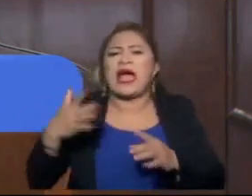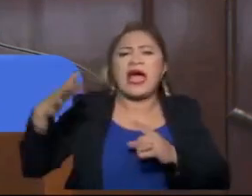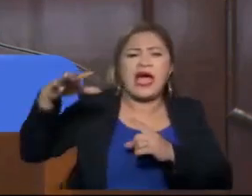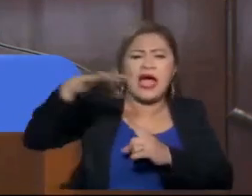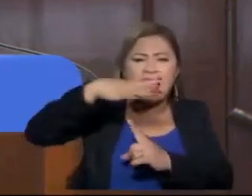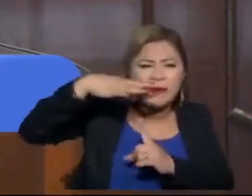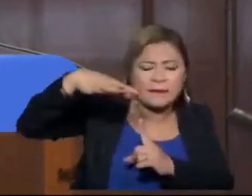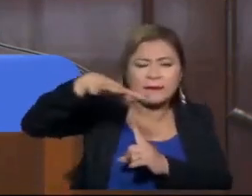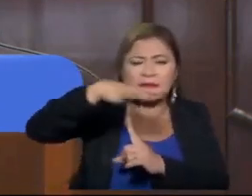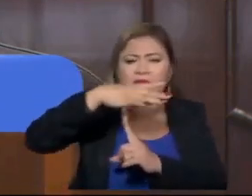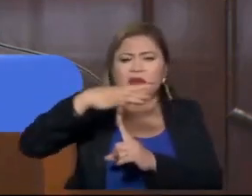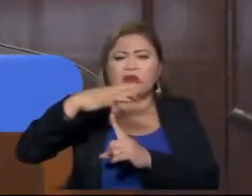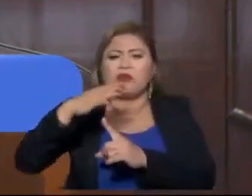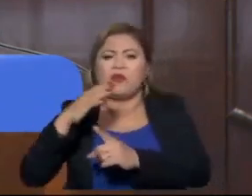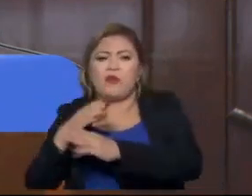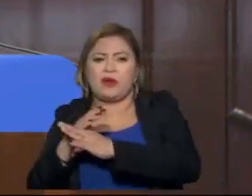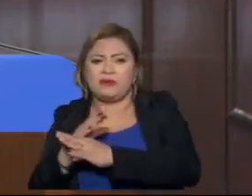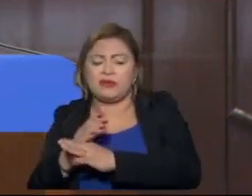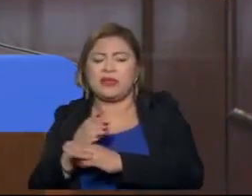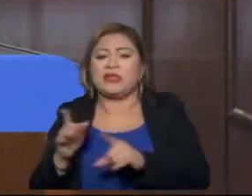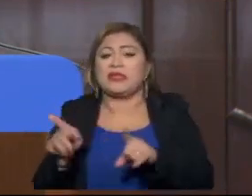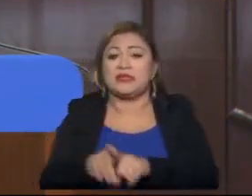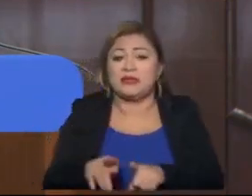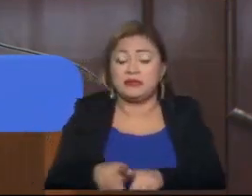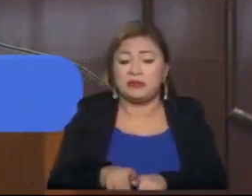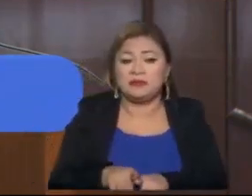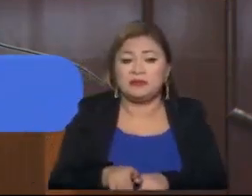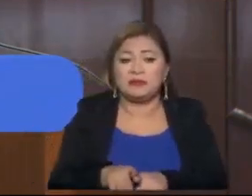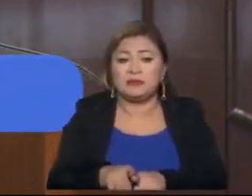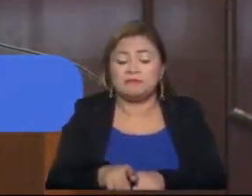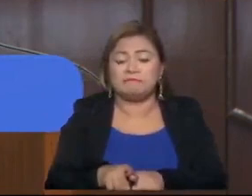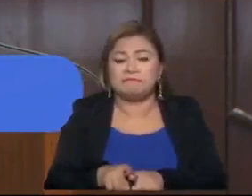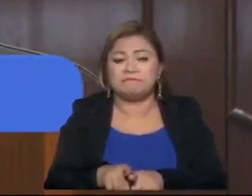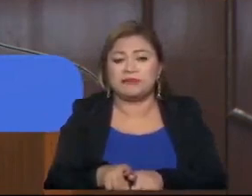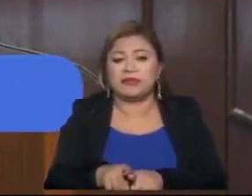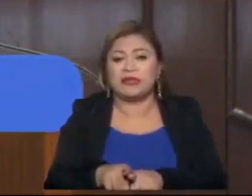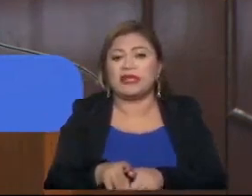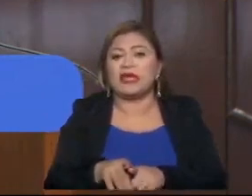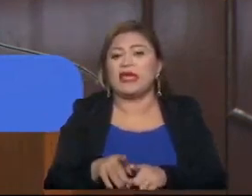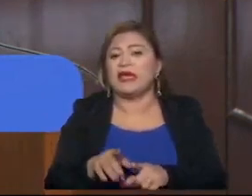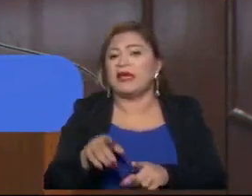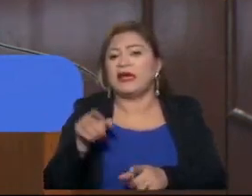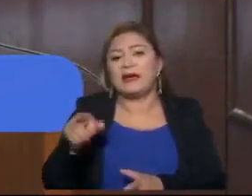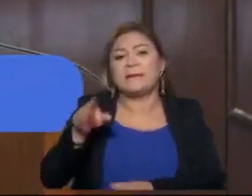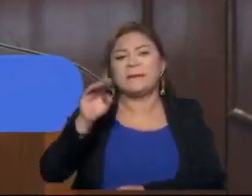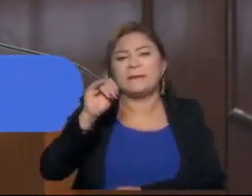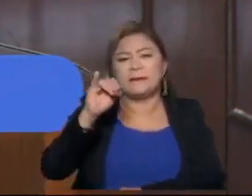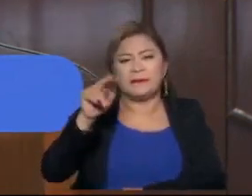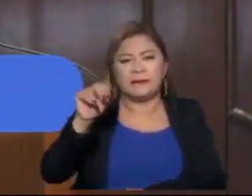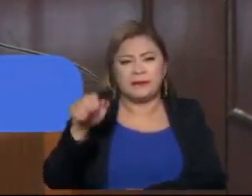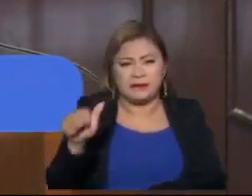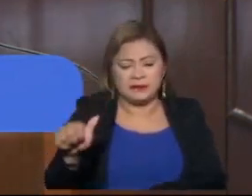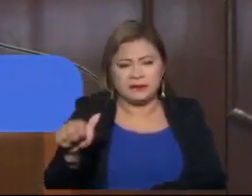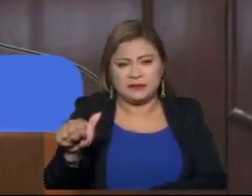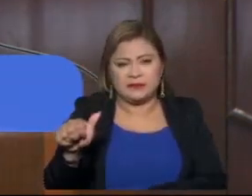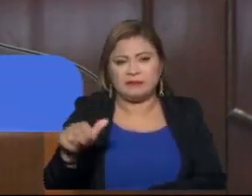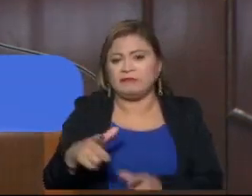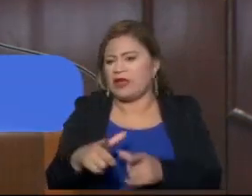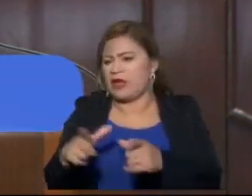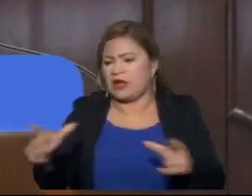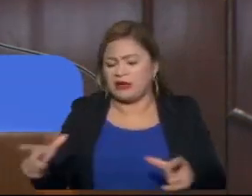ambientales asociados al riesgo de las operaciones de una mina de esta magnitud.